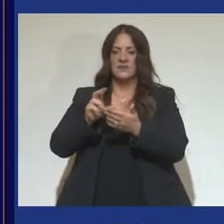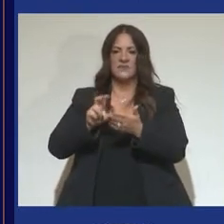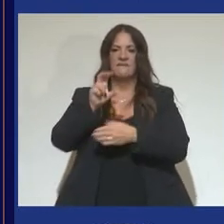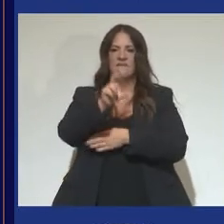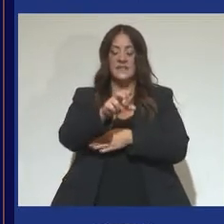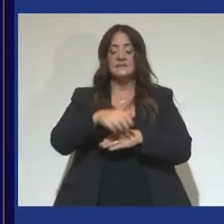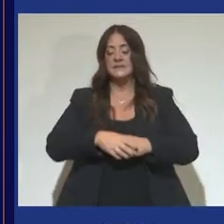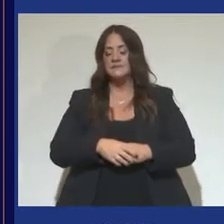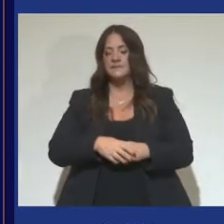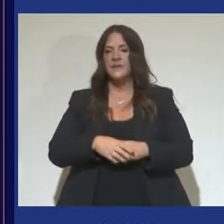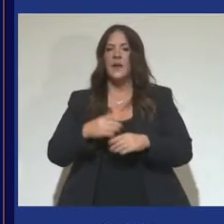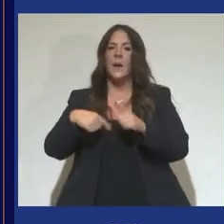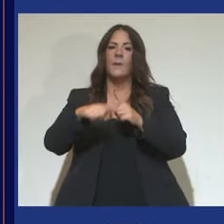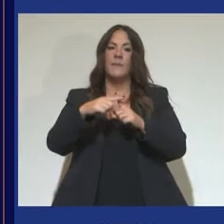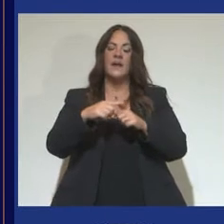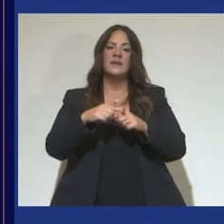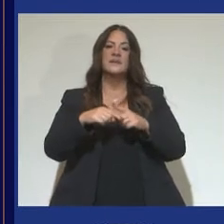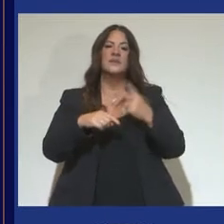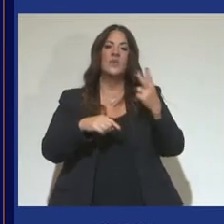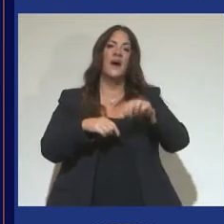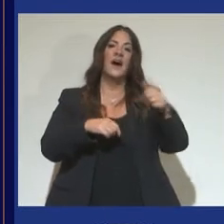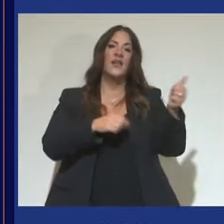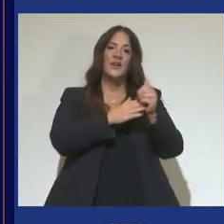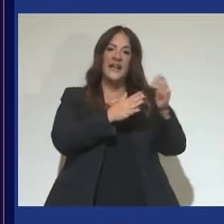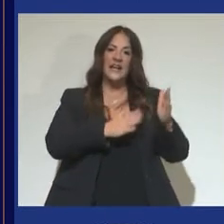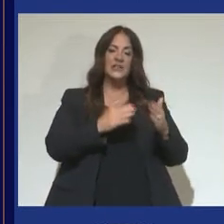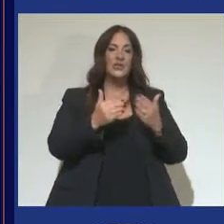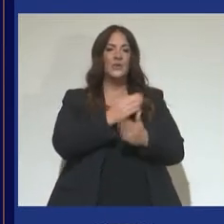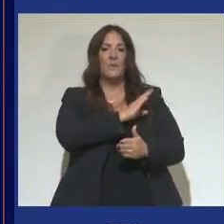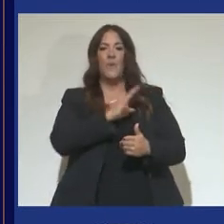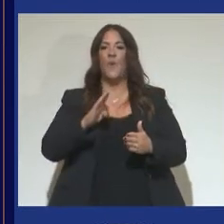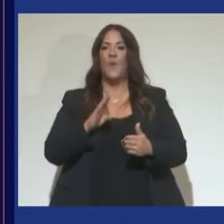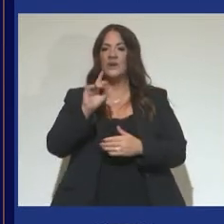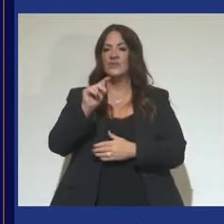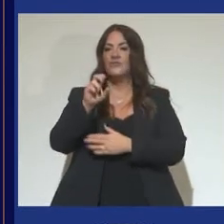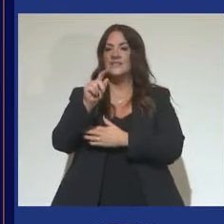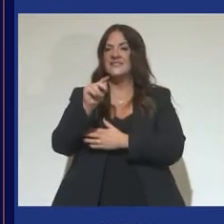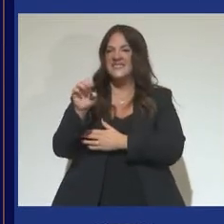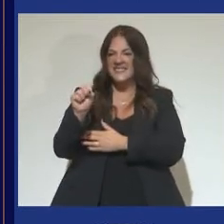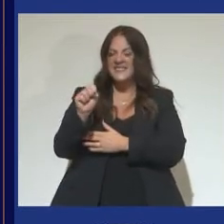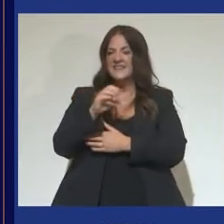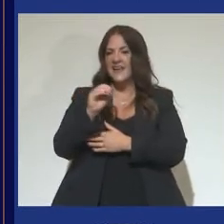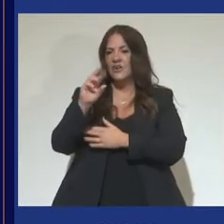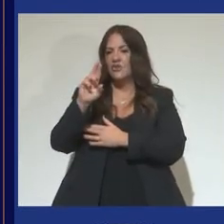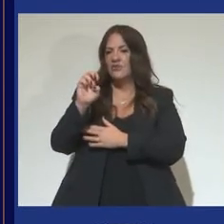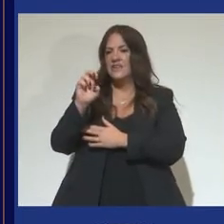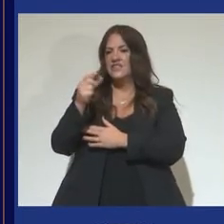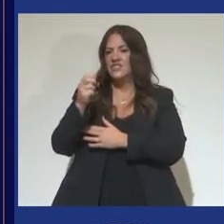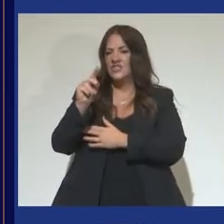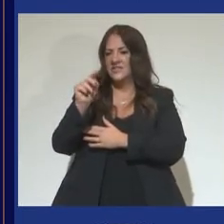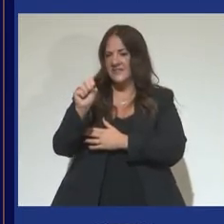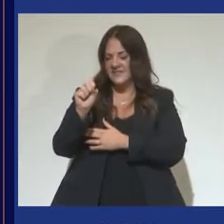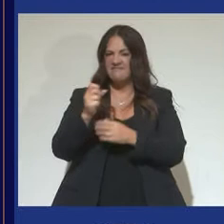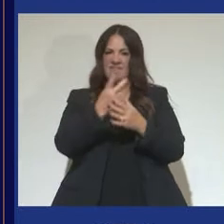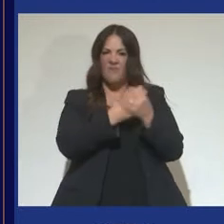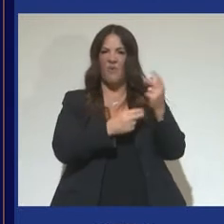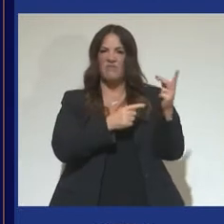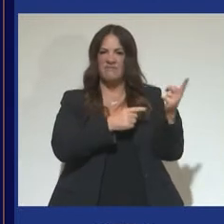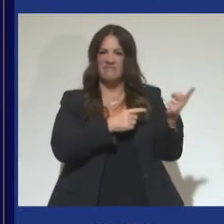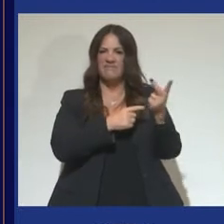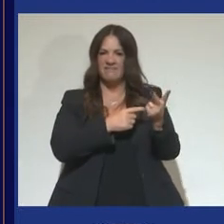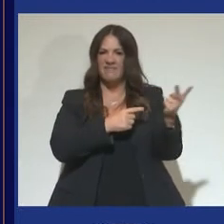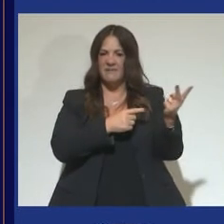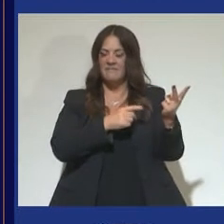líderes nuevos esto en las universidades los consejos y regentes universitarios ellos